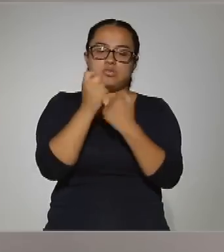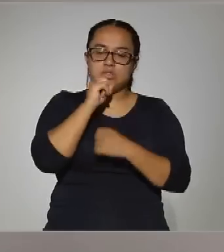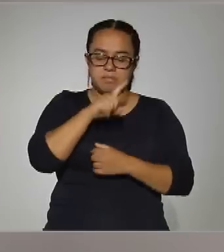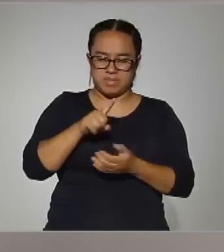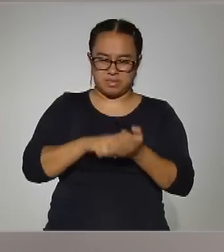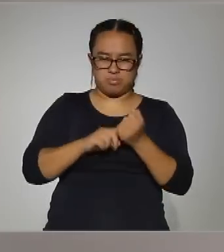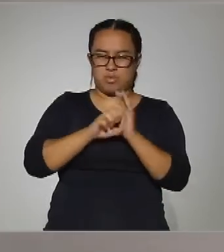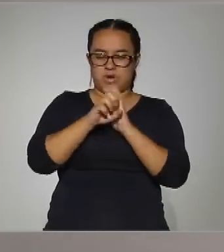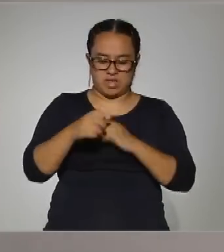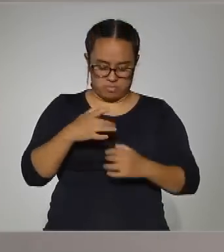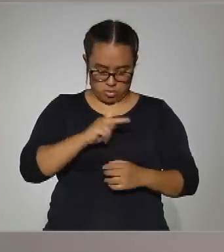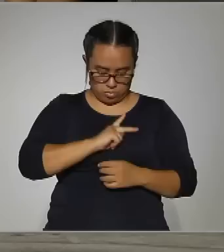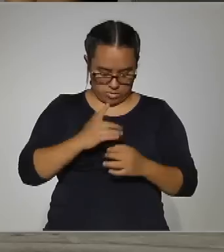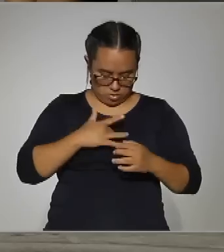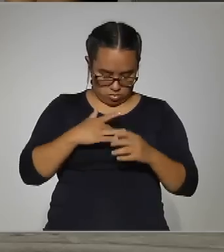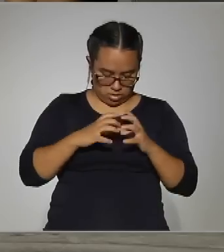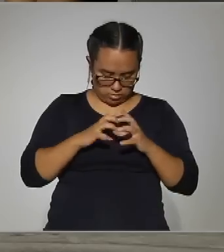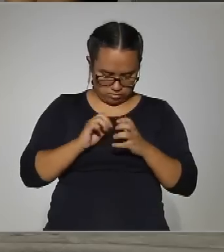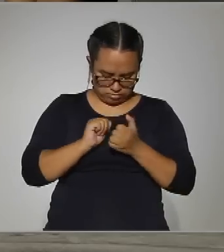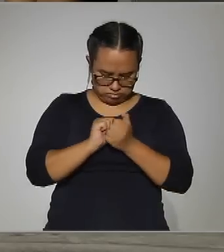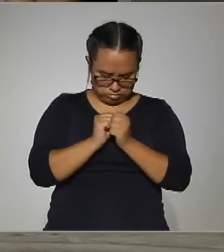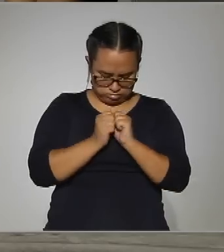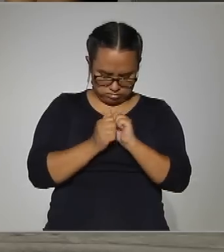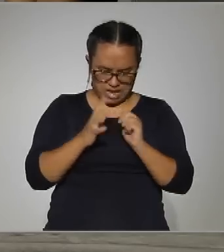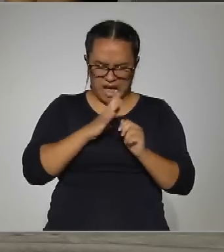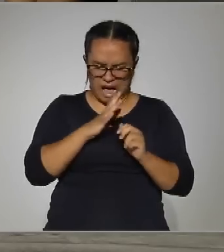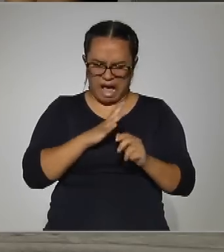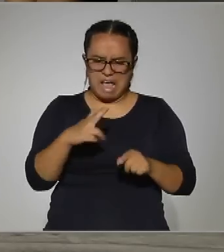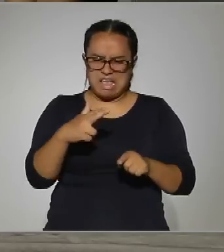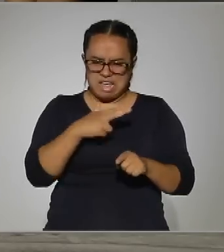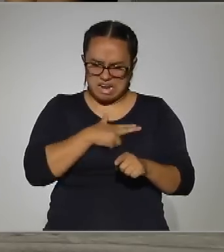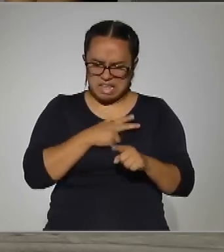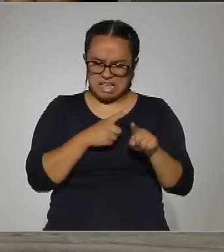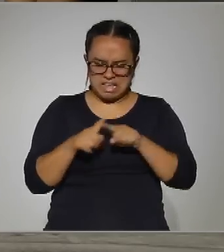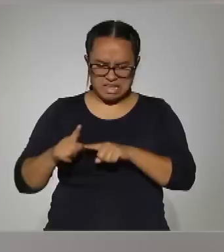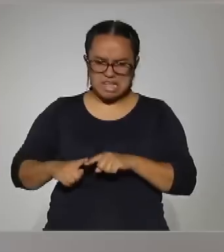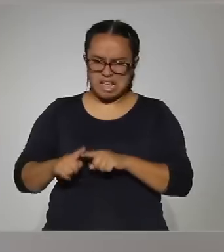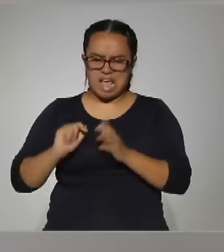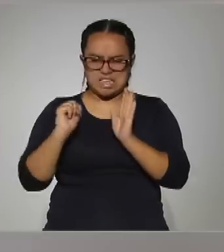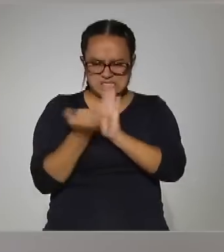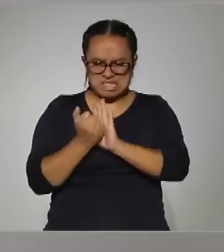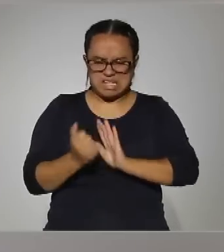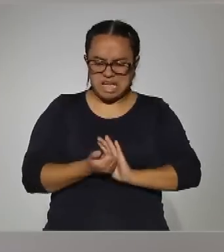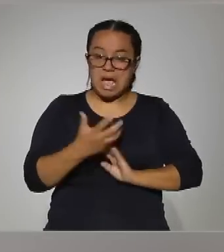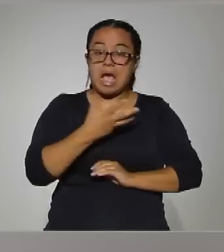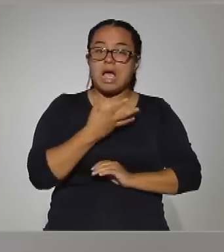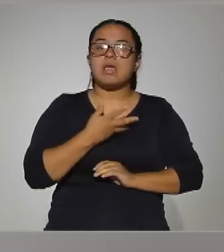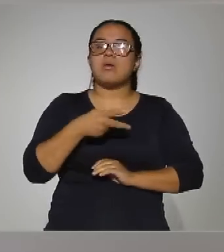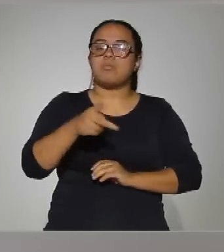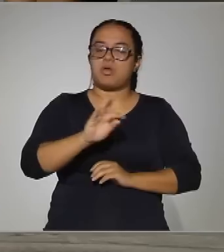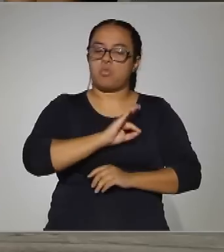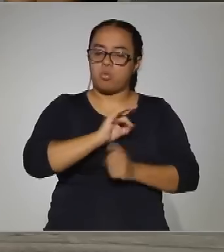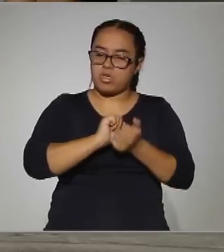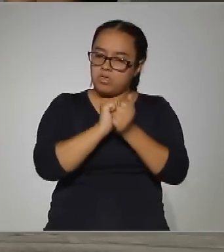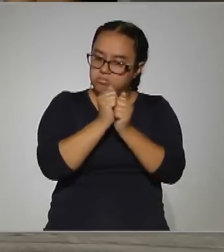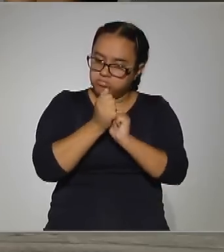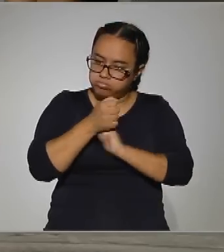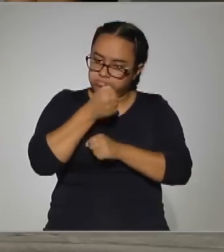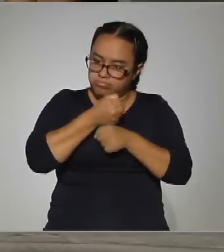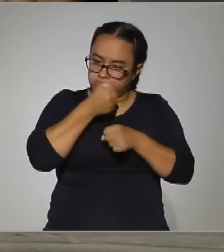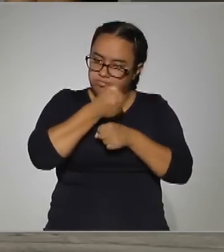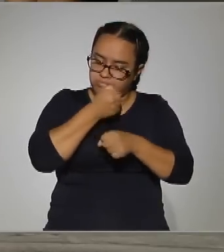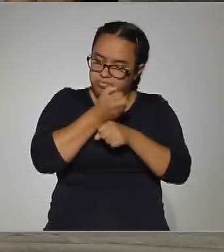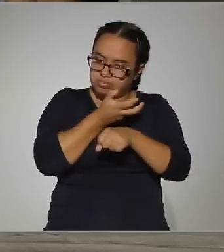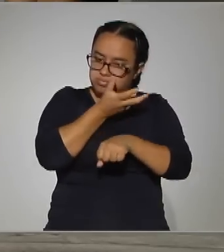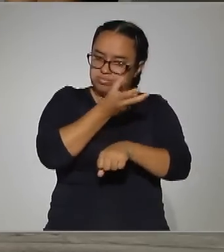y esa transformación quede posibilitada una oportunidad. Sí, solo sí se puede trabajar estas otras partes